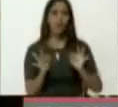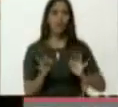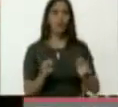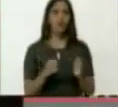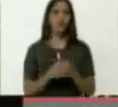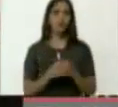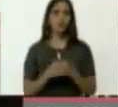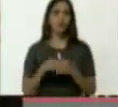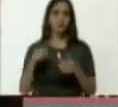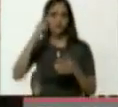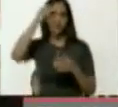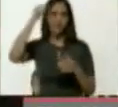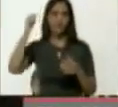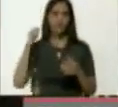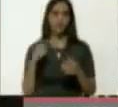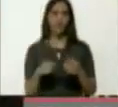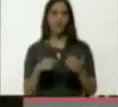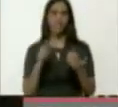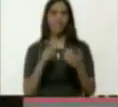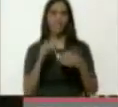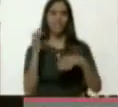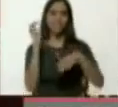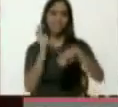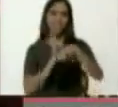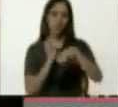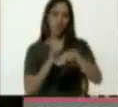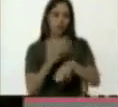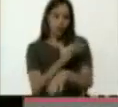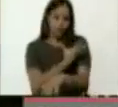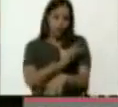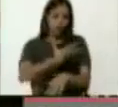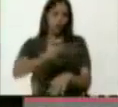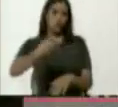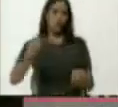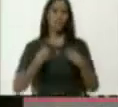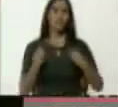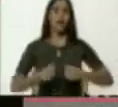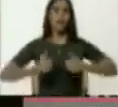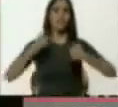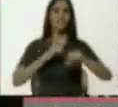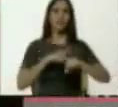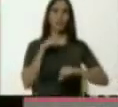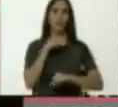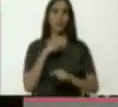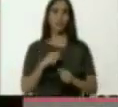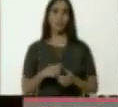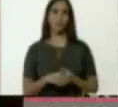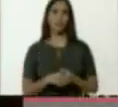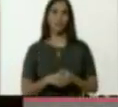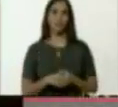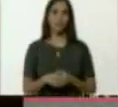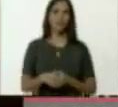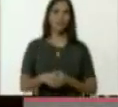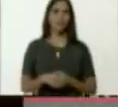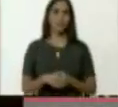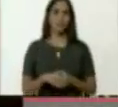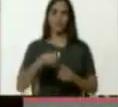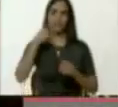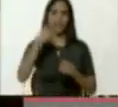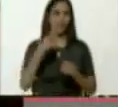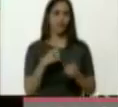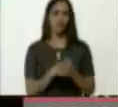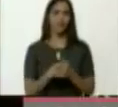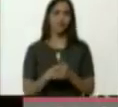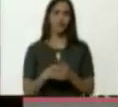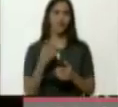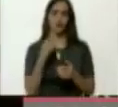mitológica, ¿no? Que te toca y te sustrae su energía para él vivir más tiempo en política. Y el tipo vio a Fermín y dijo, no, con este